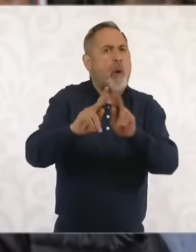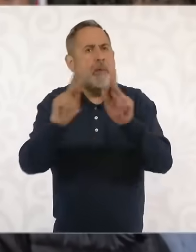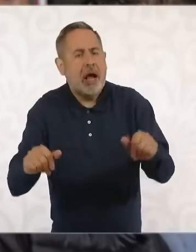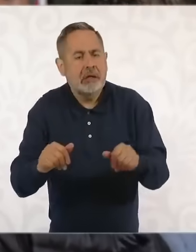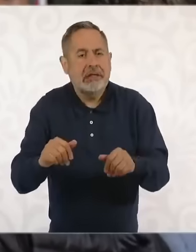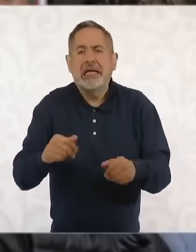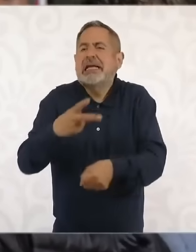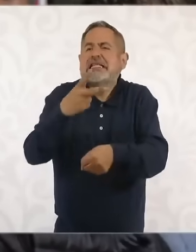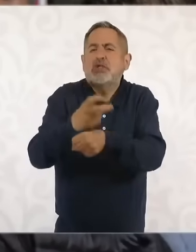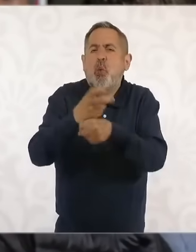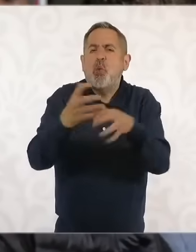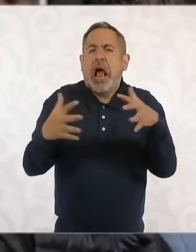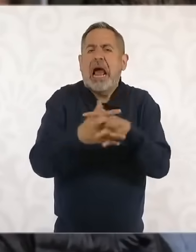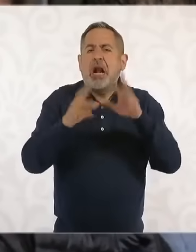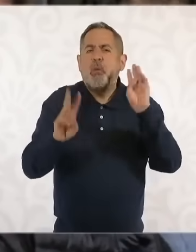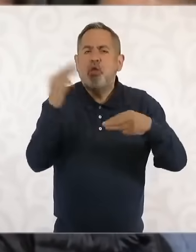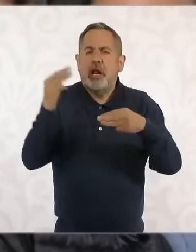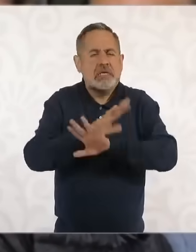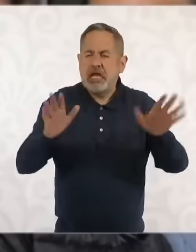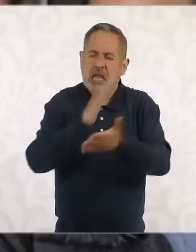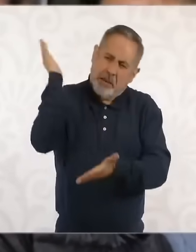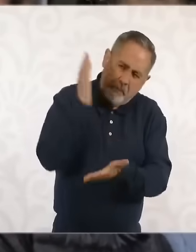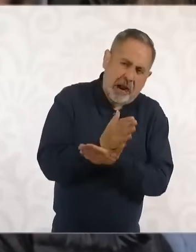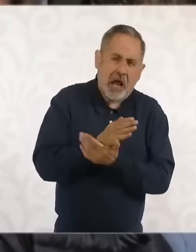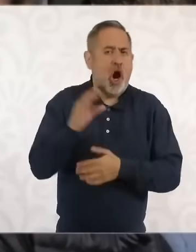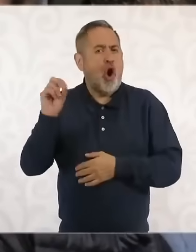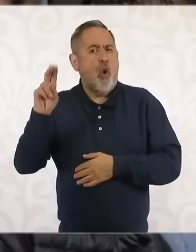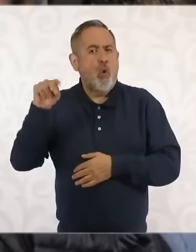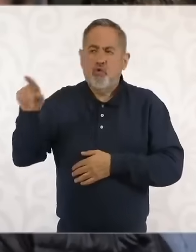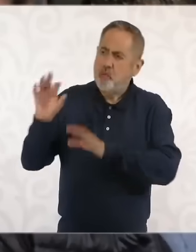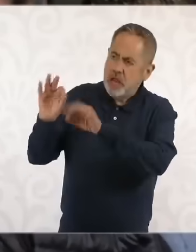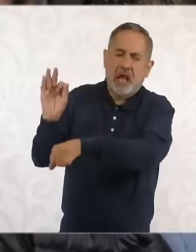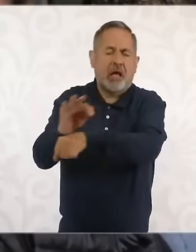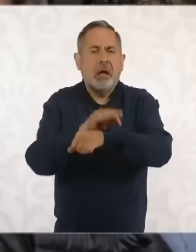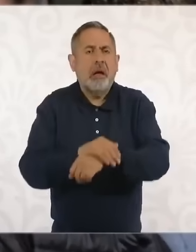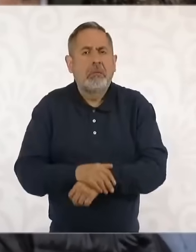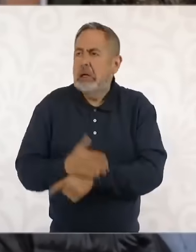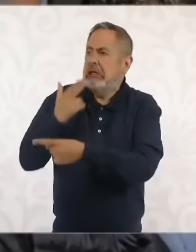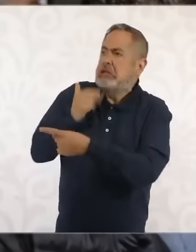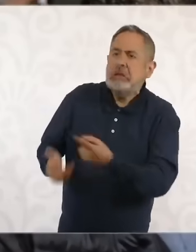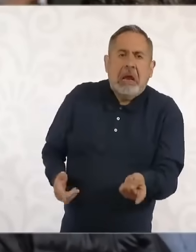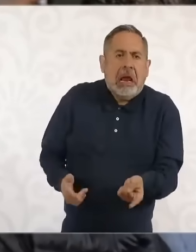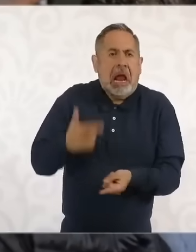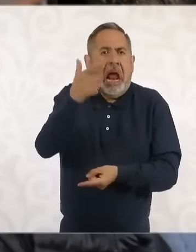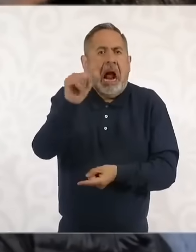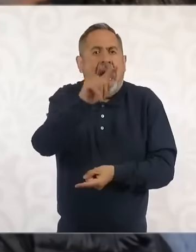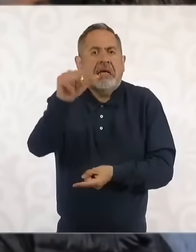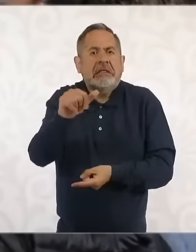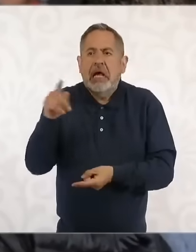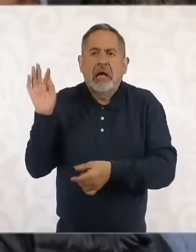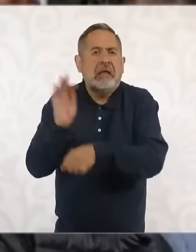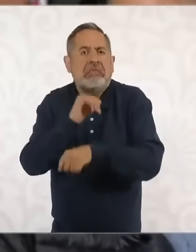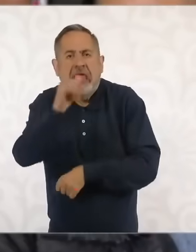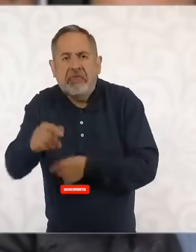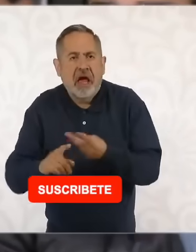Segunda Guerra Mundial, pues al final no están funcionando, o sea, no funcionaron con el tema Gaza, no están funcionando en este momento con el